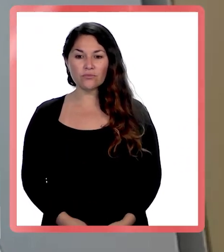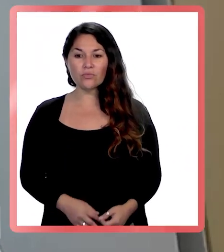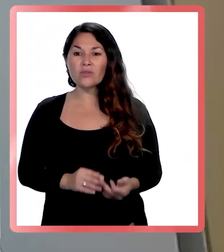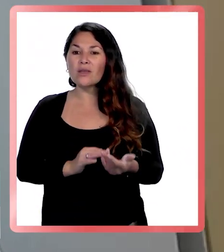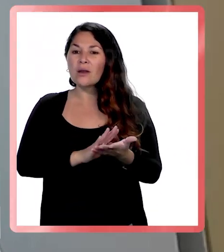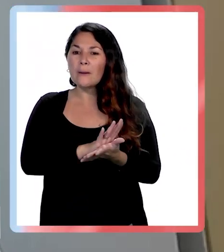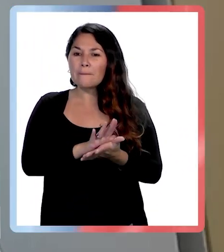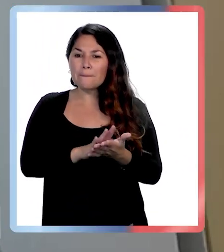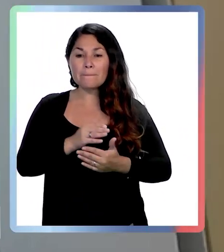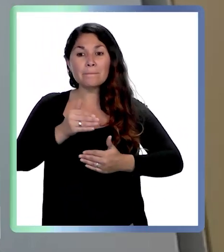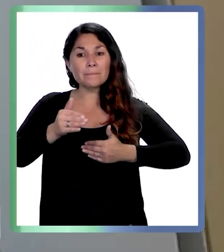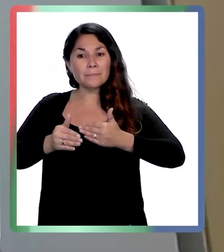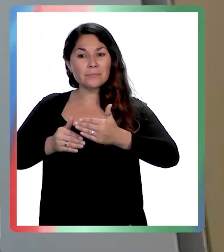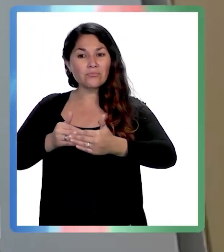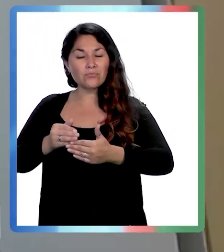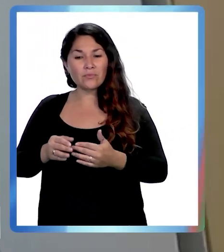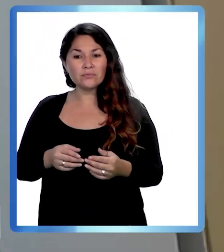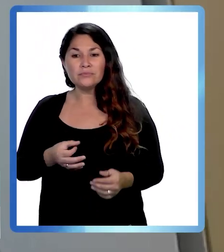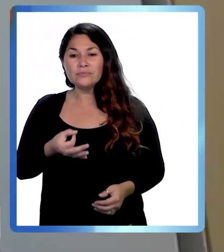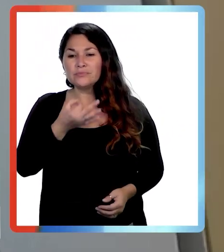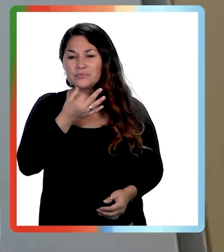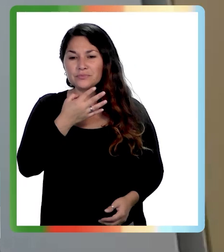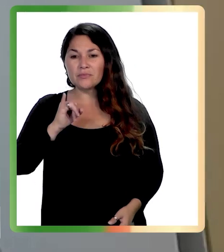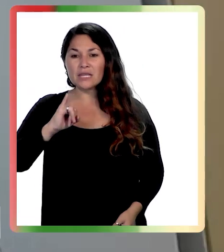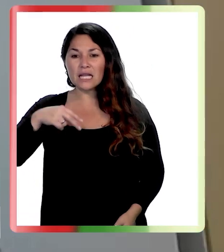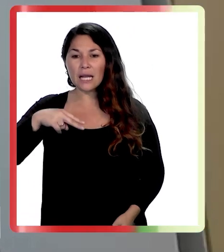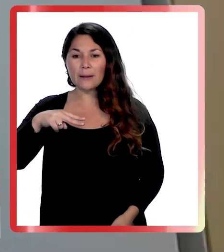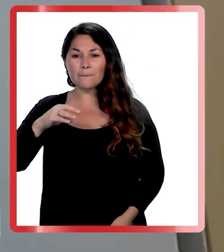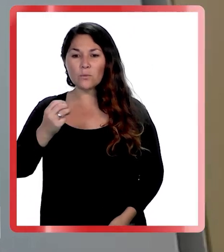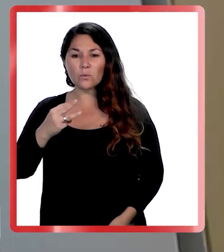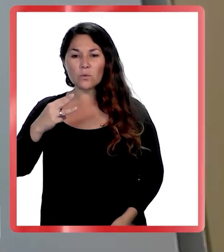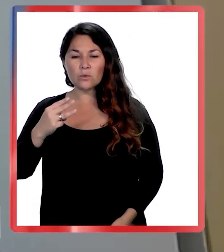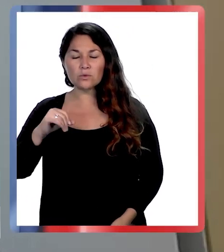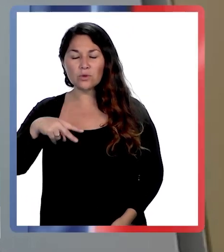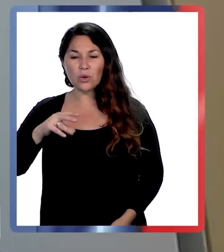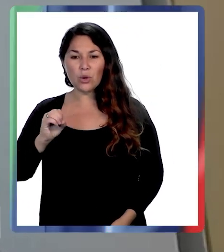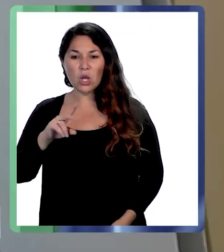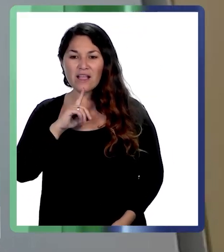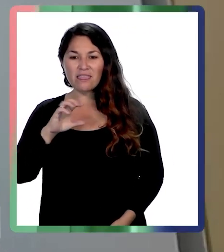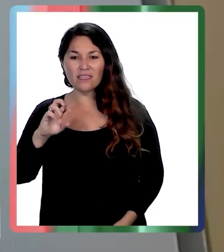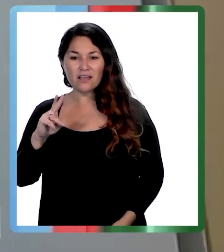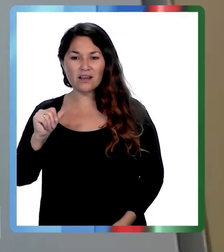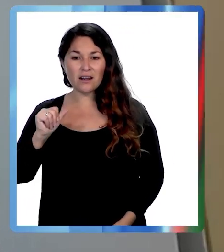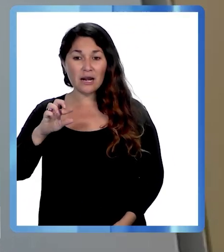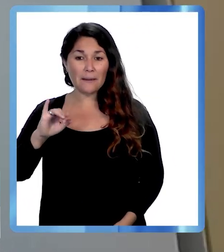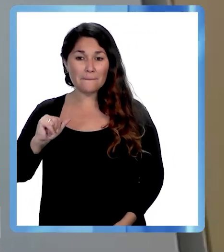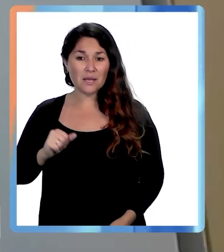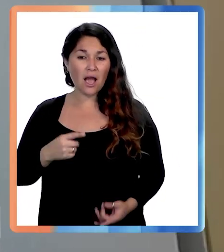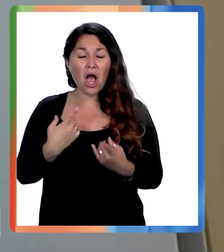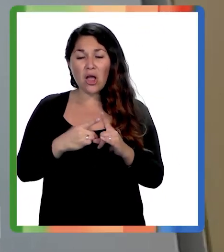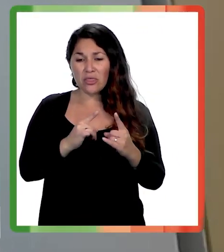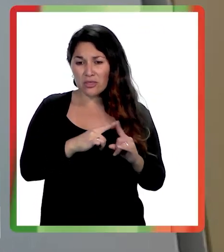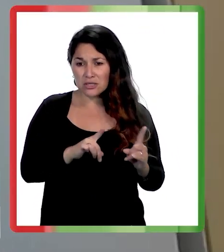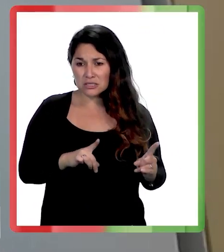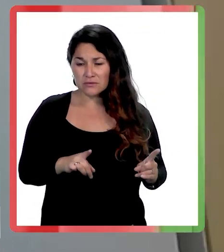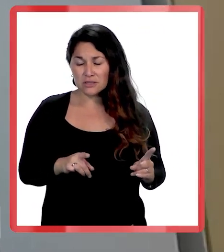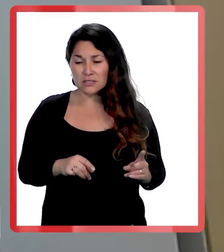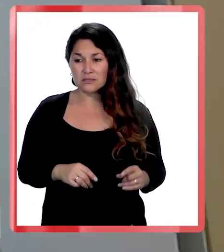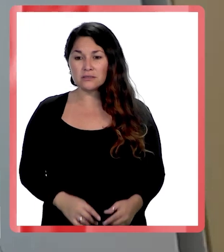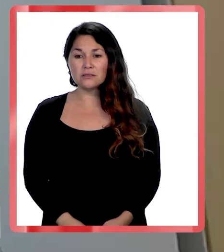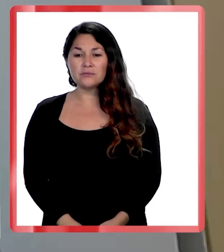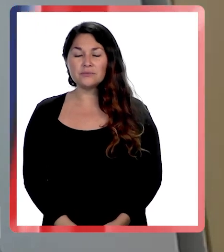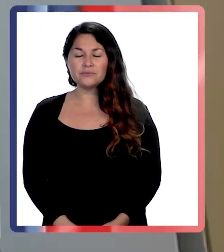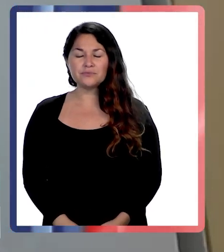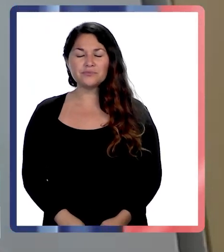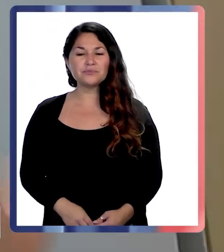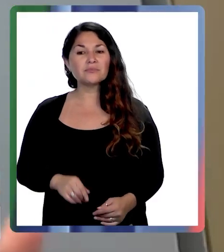ejemplo, los tratamientos inmunomoduladores conocidos como la inmunoterapia o tratamientos en el fondo más dirigidos a mutaciones, son un